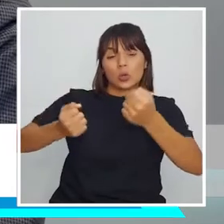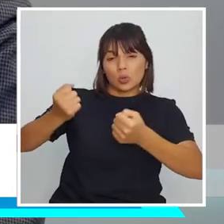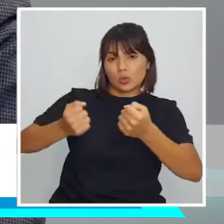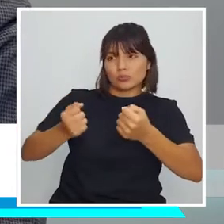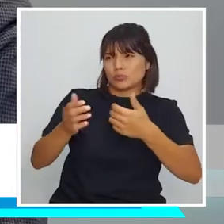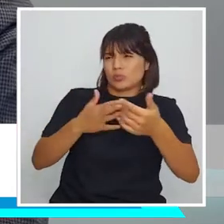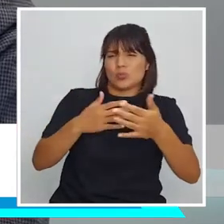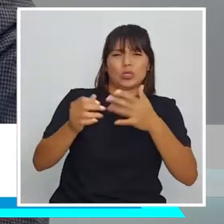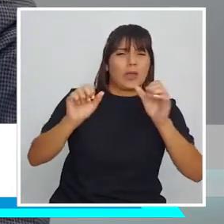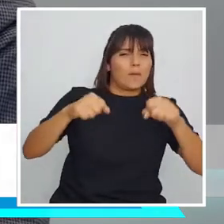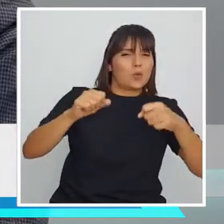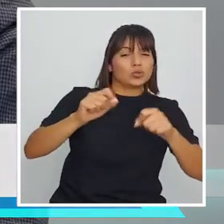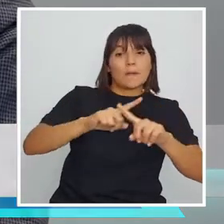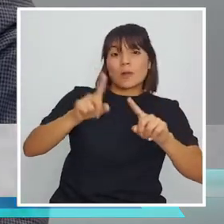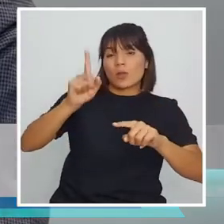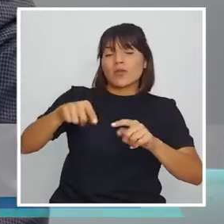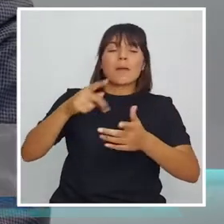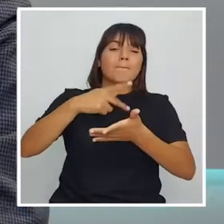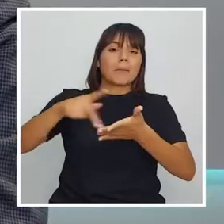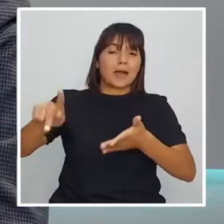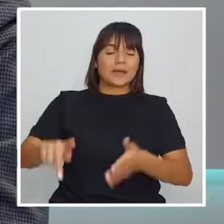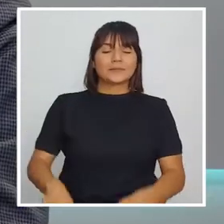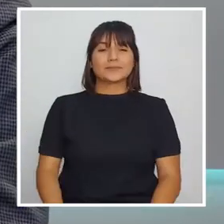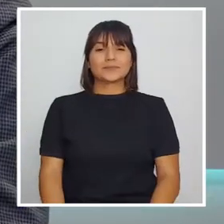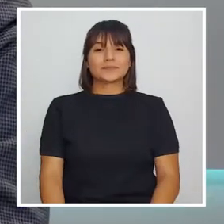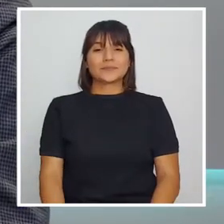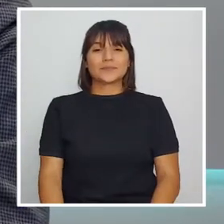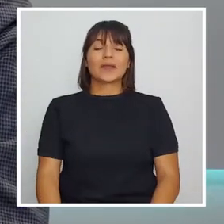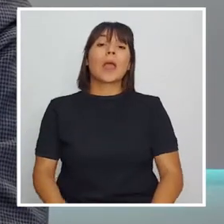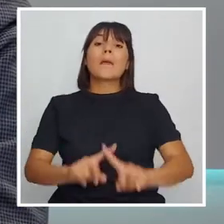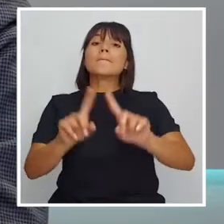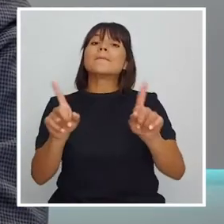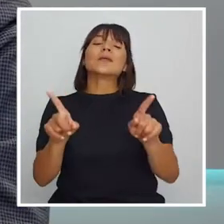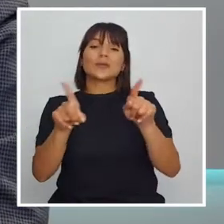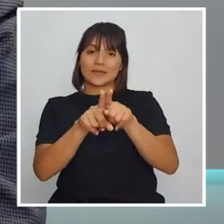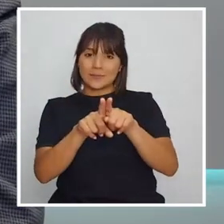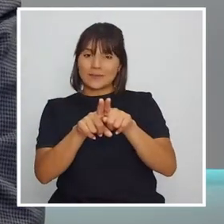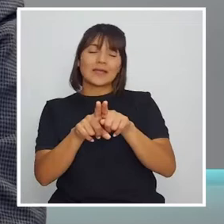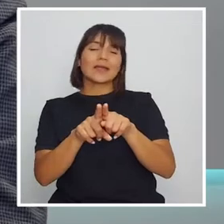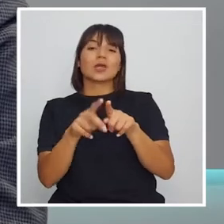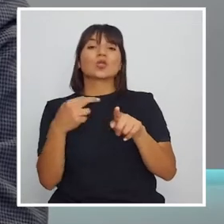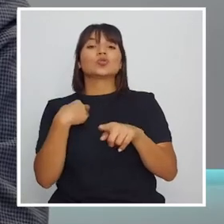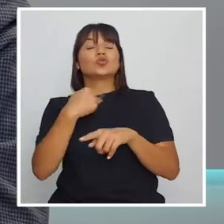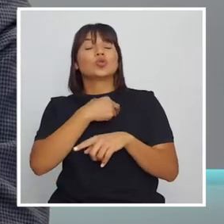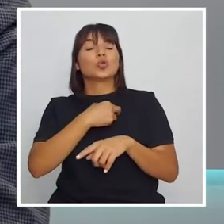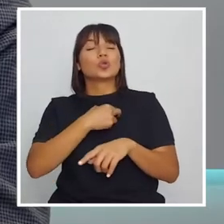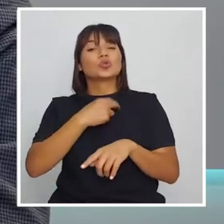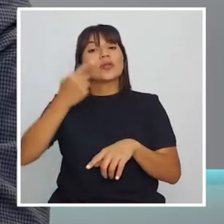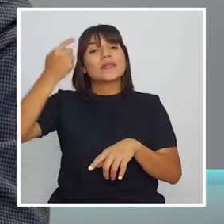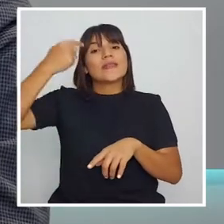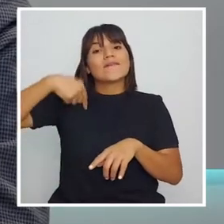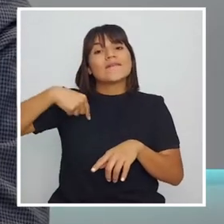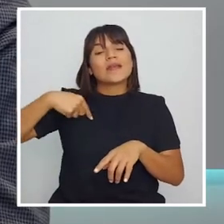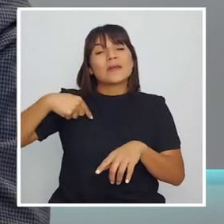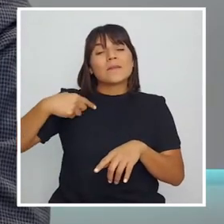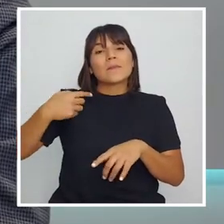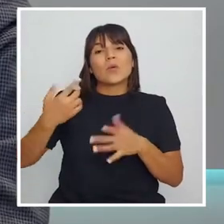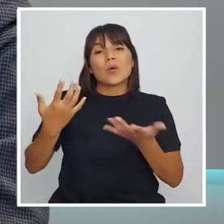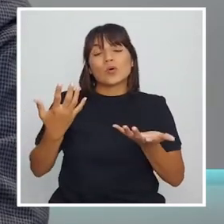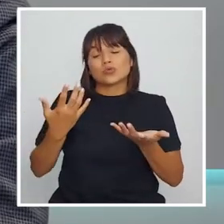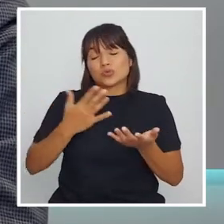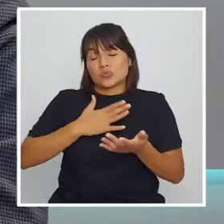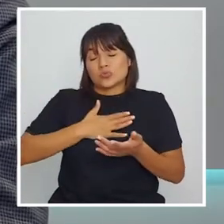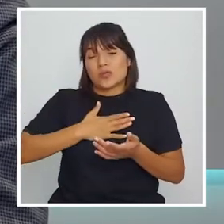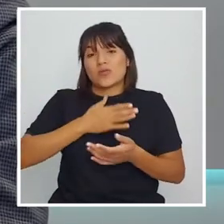pagarla. Pero además, uno debería, la recomendación es